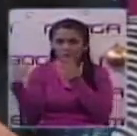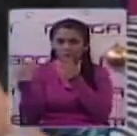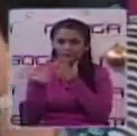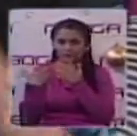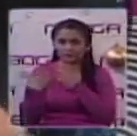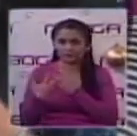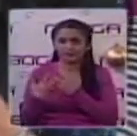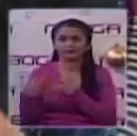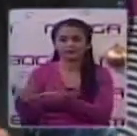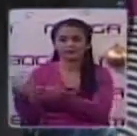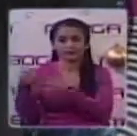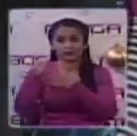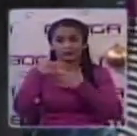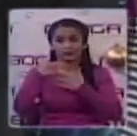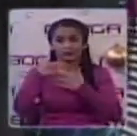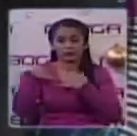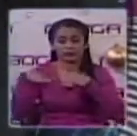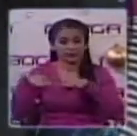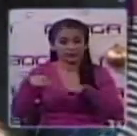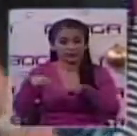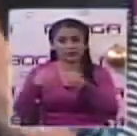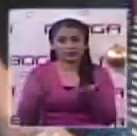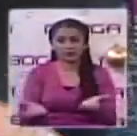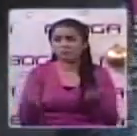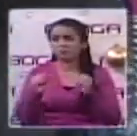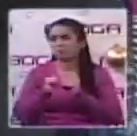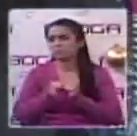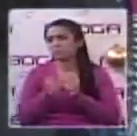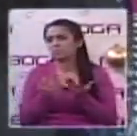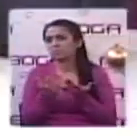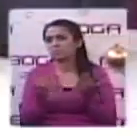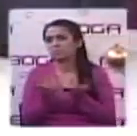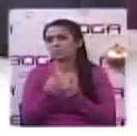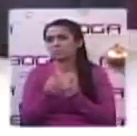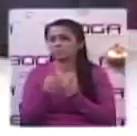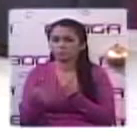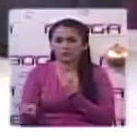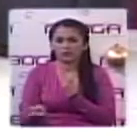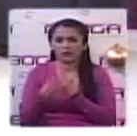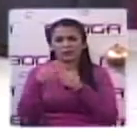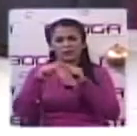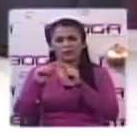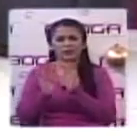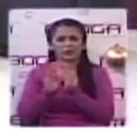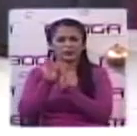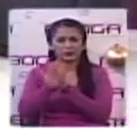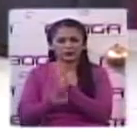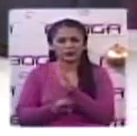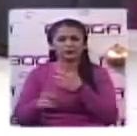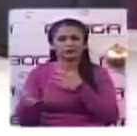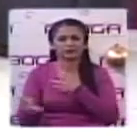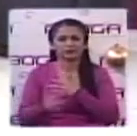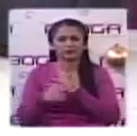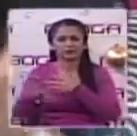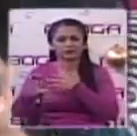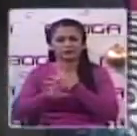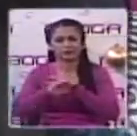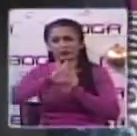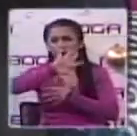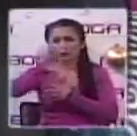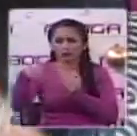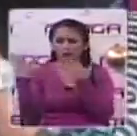departamento del manejo de lo que tiene que ver con las redes sociales, ¿no? Entonces, se contesta, se